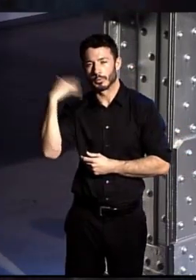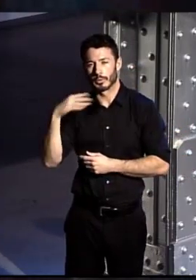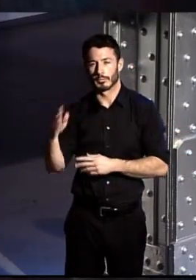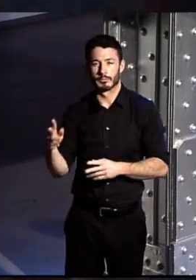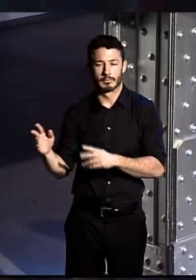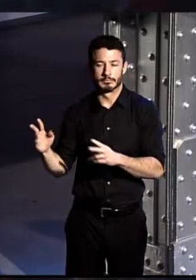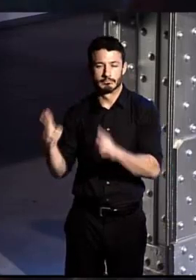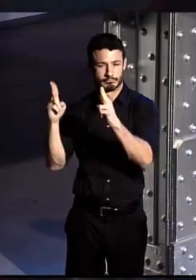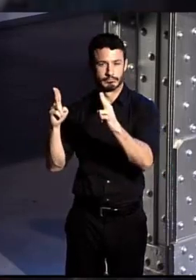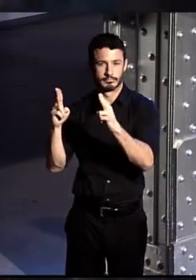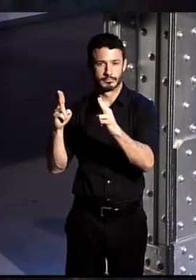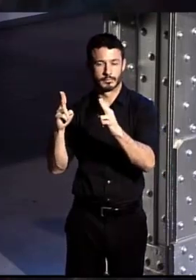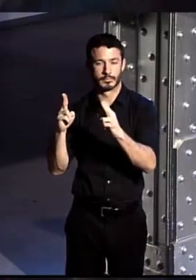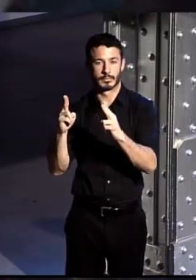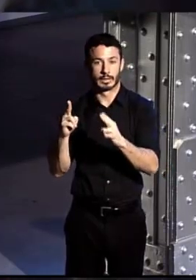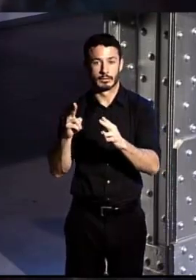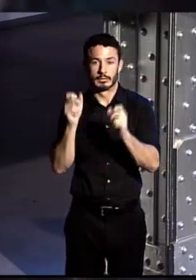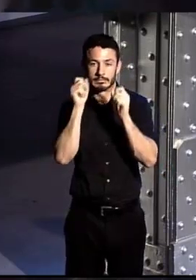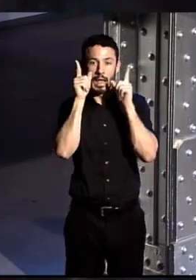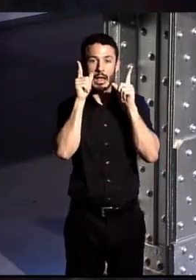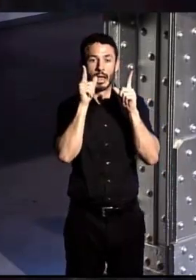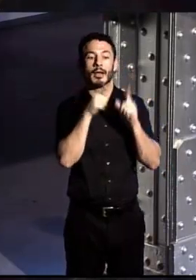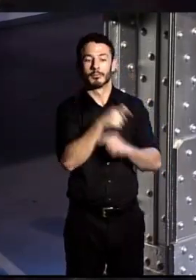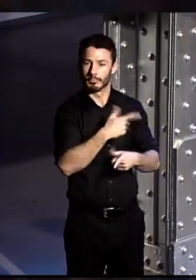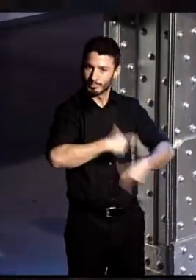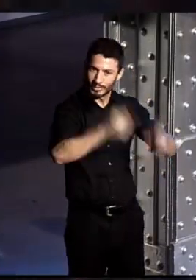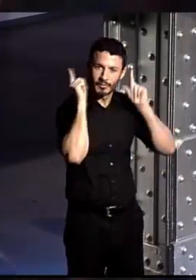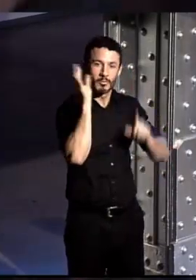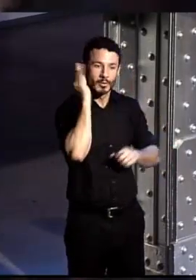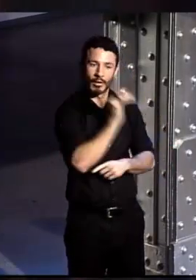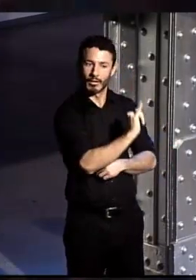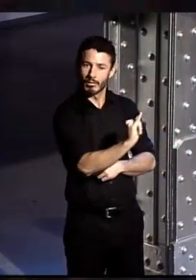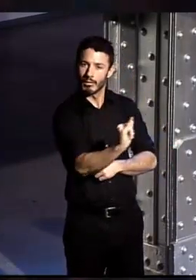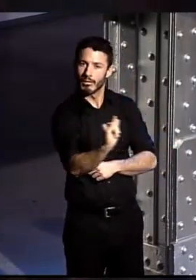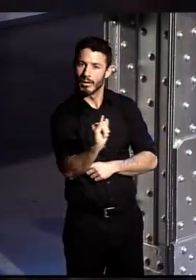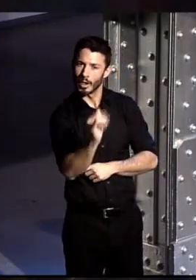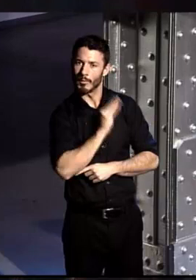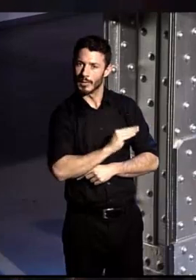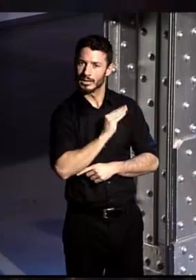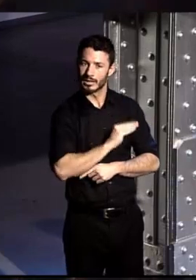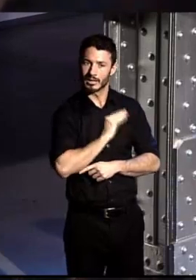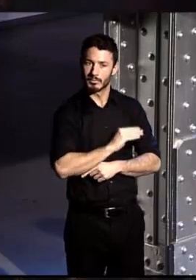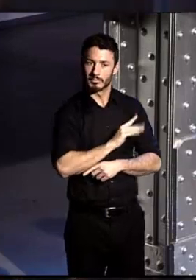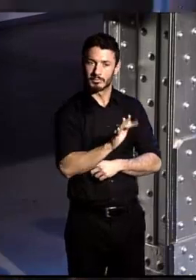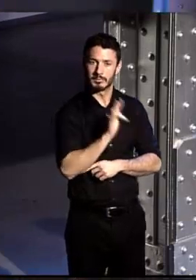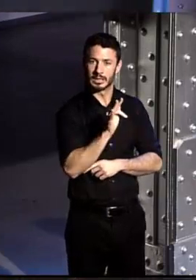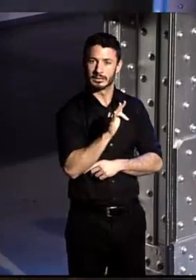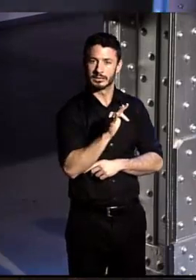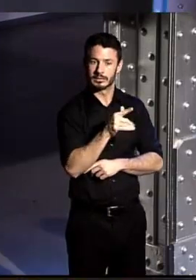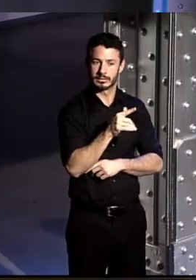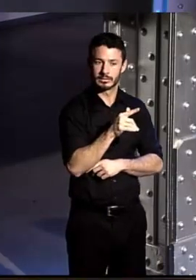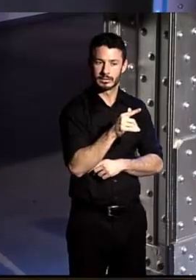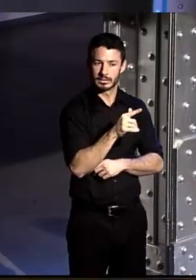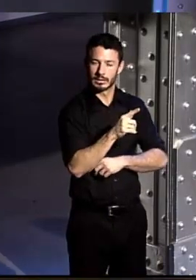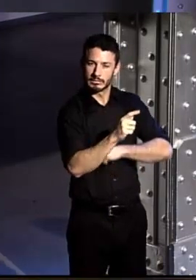Luego, consultándola, me di cuenta, digo, anda, sí que hay personajes femeninos, hay muchísimos, y no son nada activos, sino que están